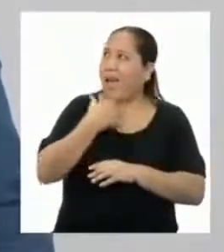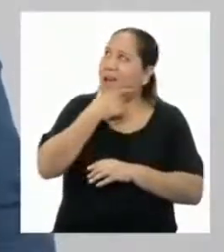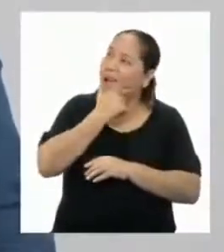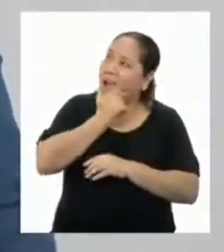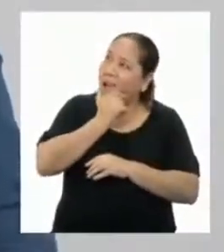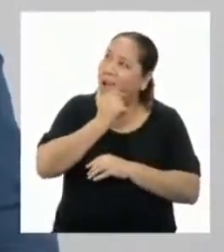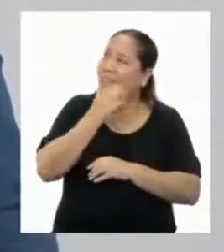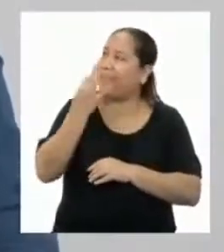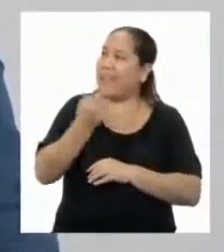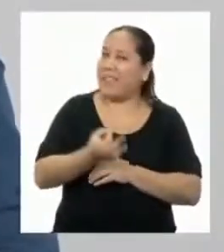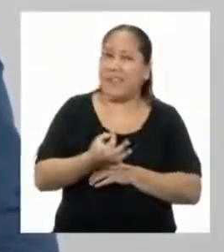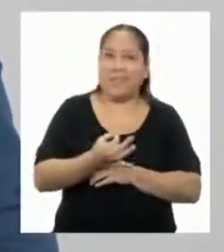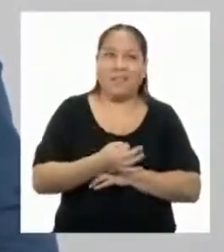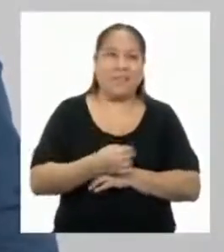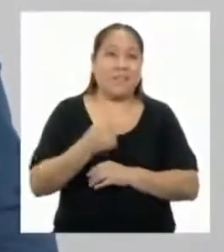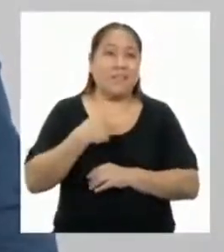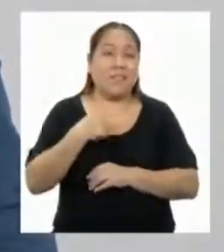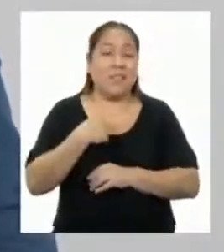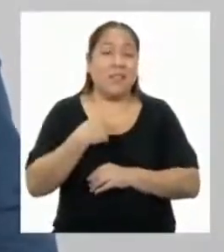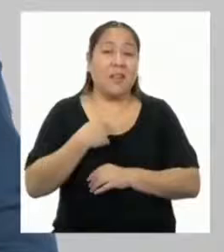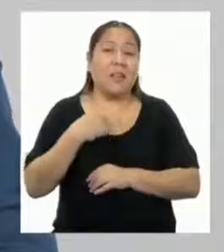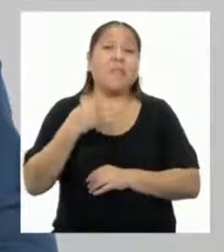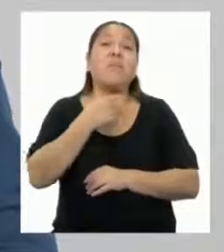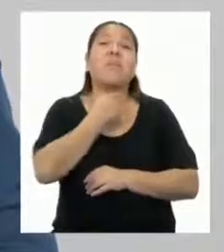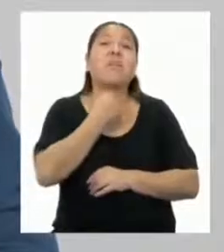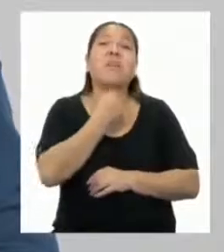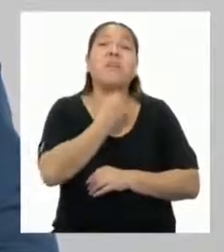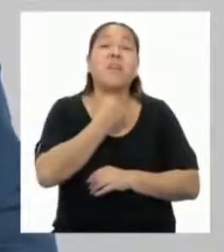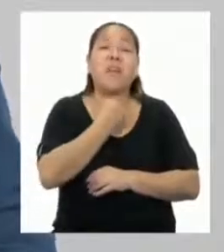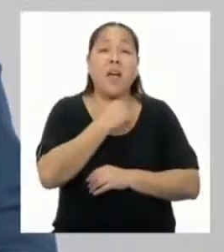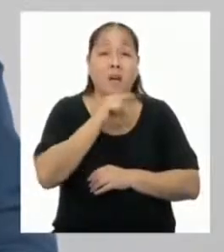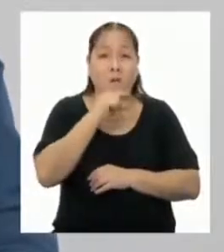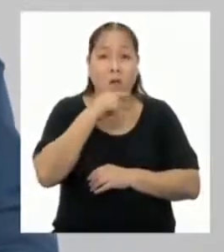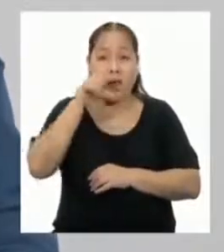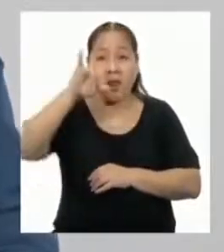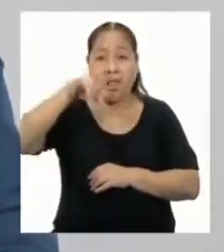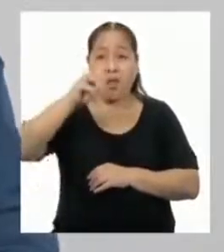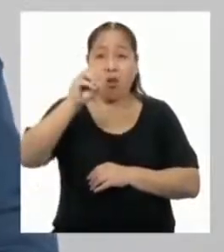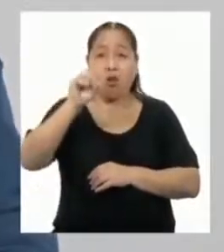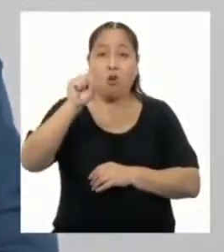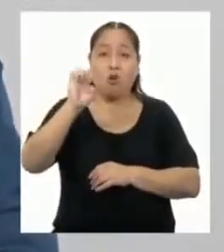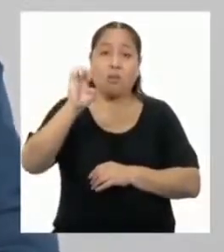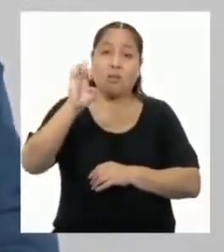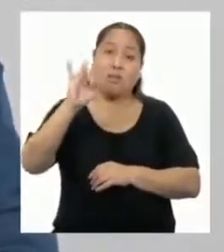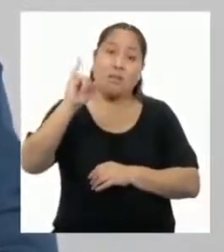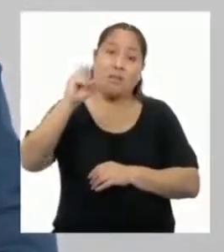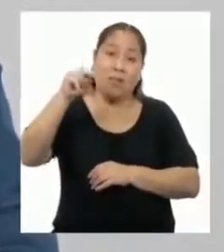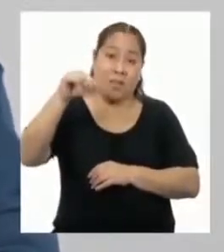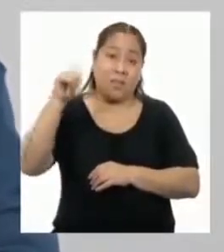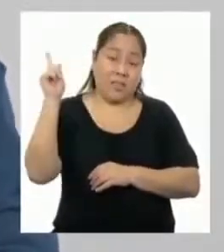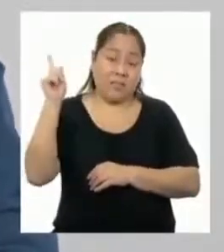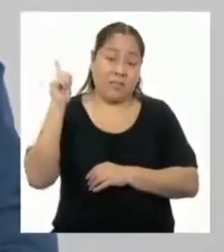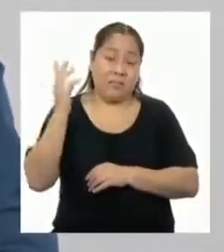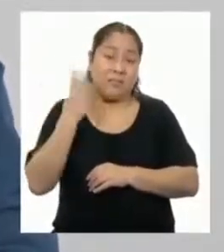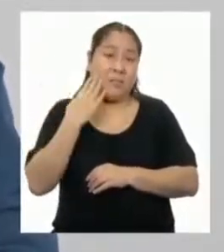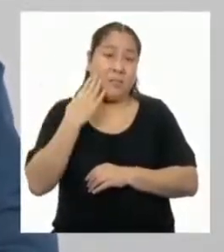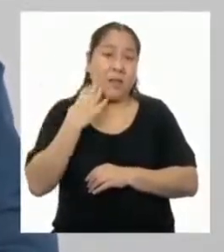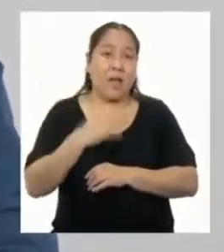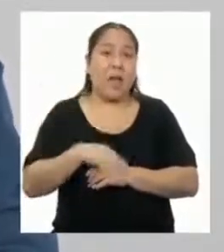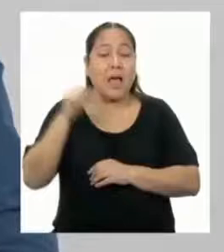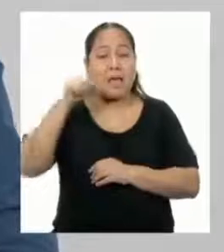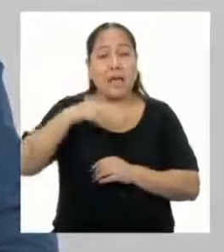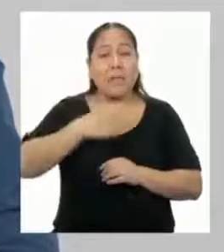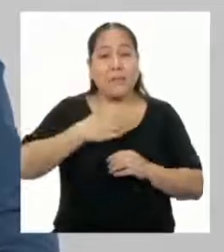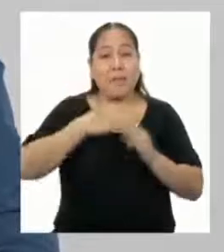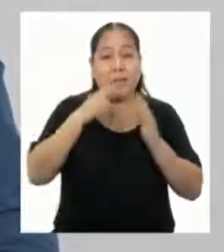Sí, heredé ese hermoso pasatiempo de mi abuela Josefina. Aquí en casa tengo algunos listones